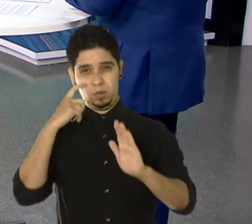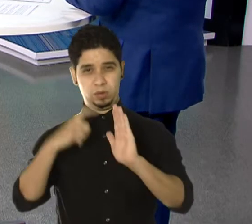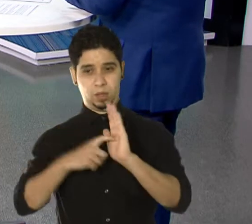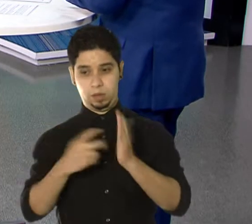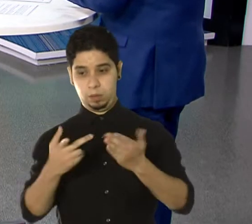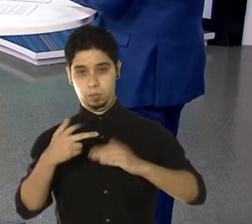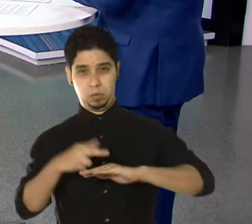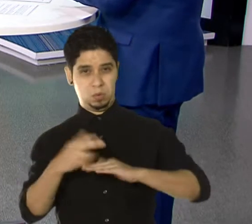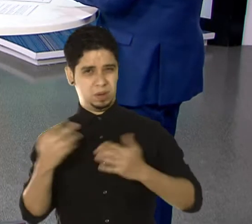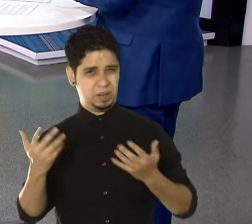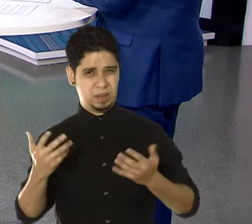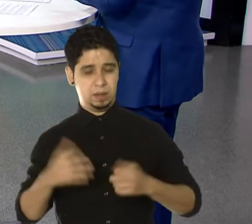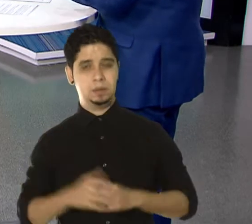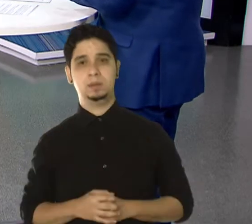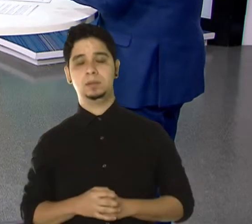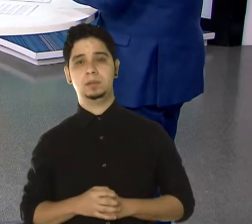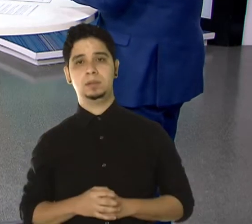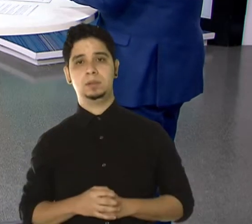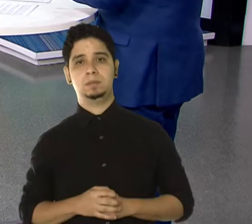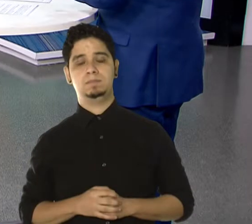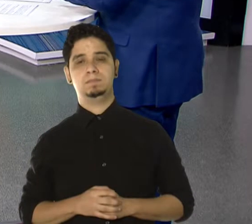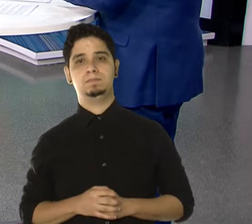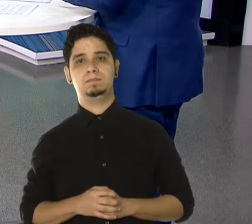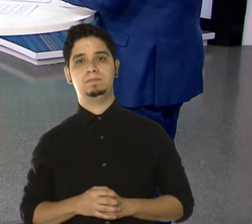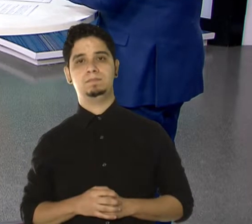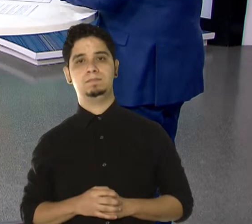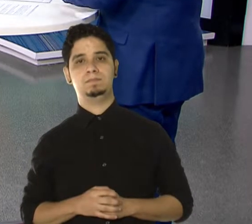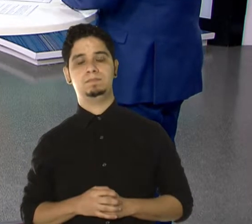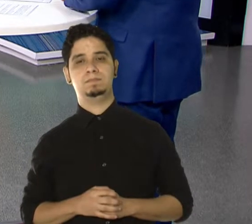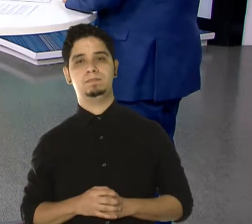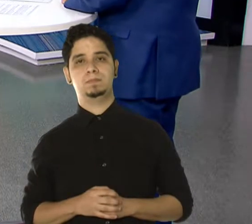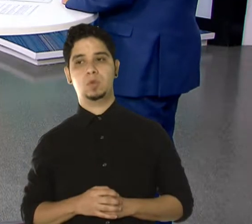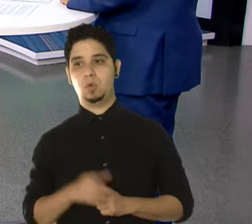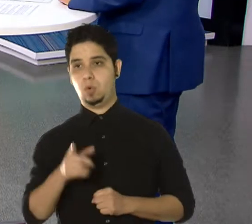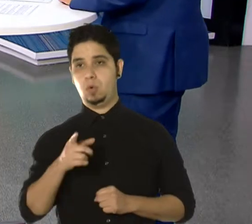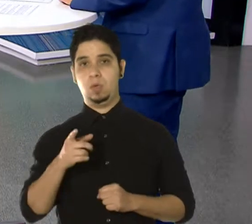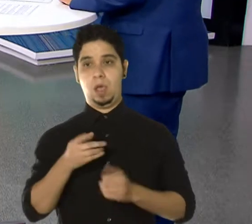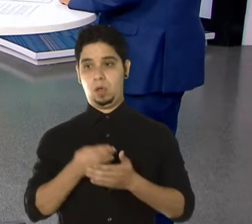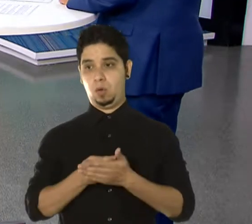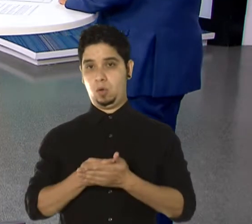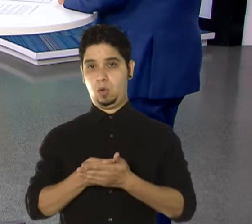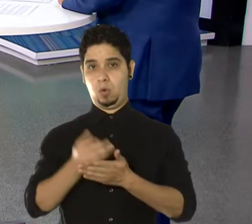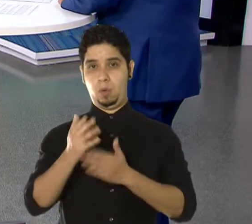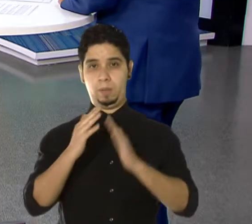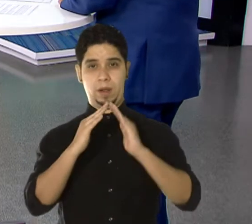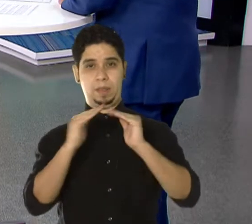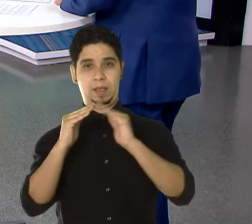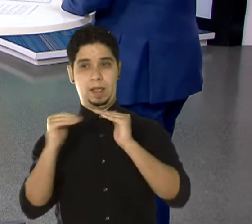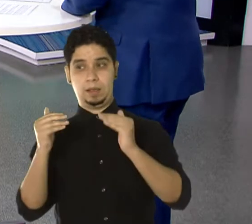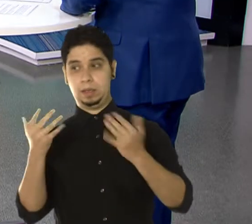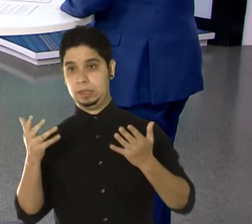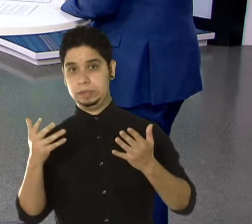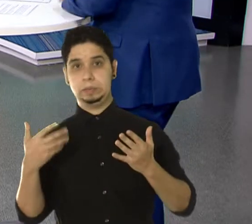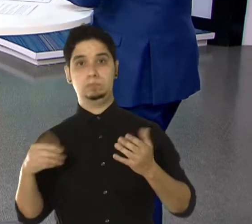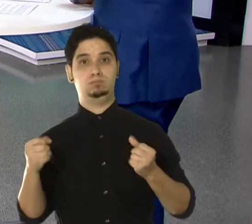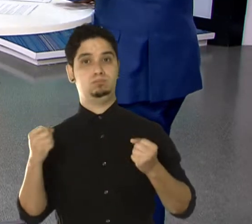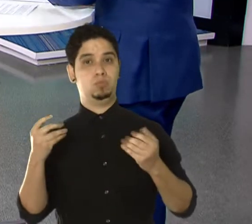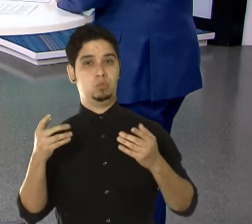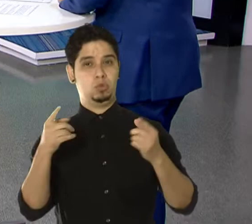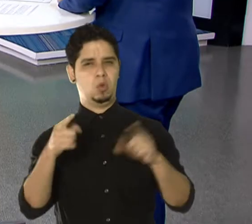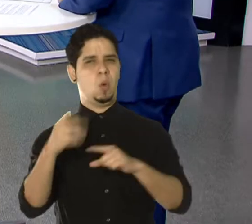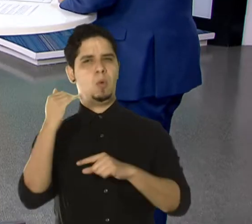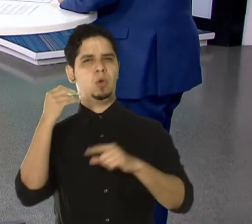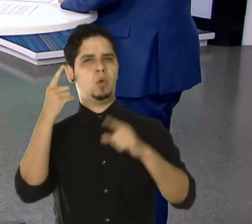la isla es un boom en la compra-venta de propiedades existentes. ¿A qué se debe todo esto,